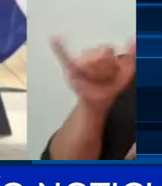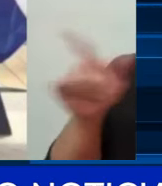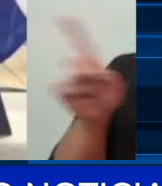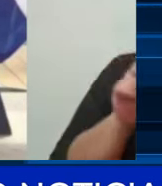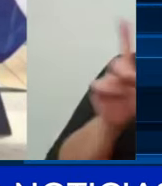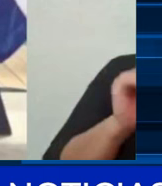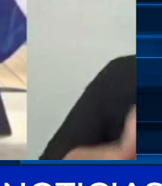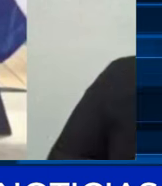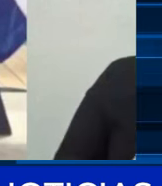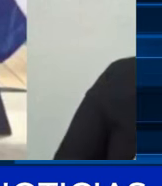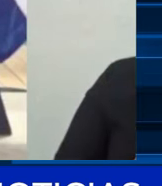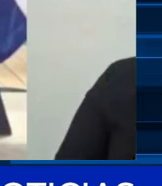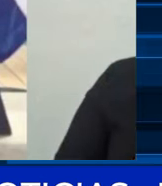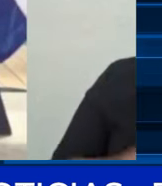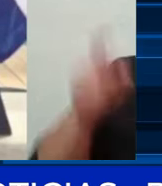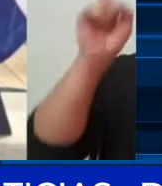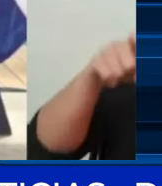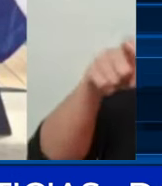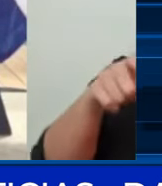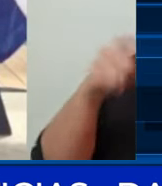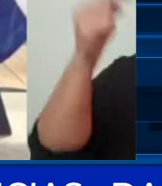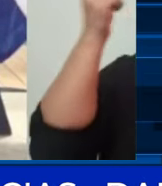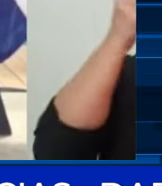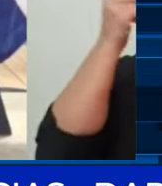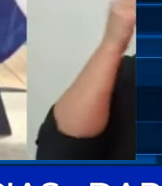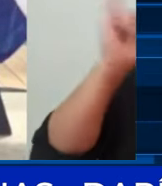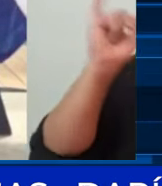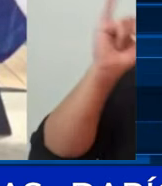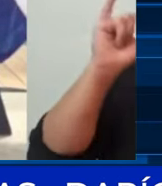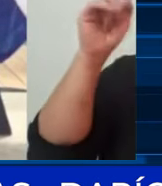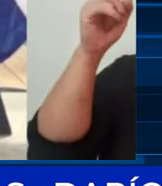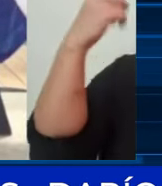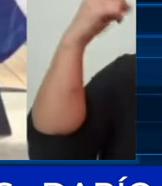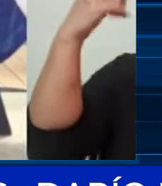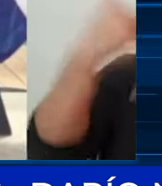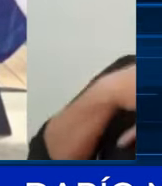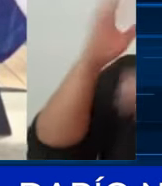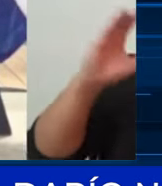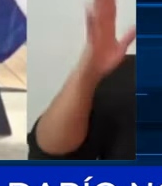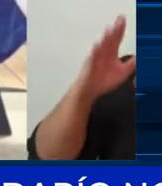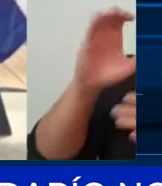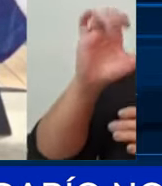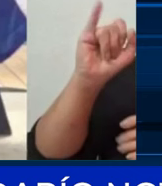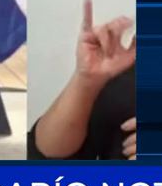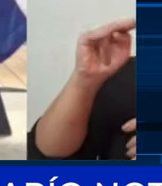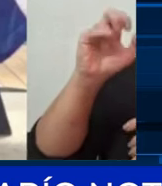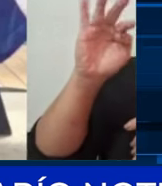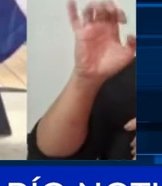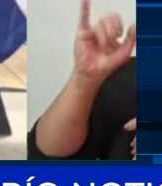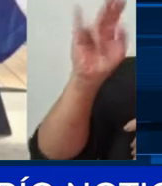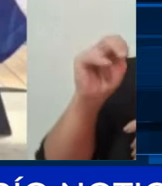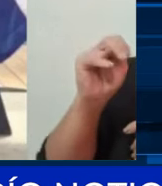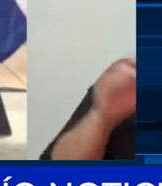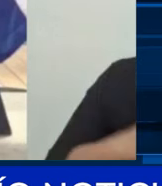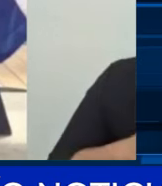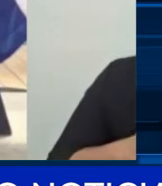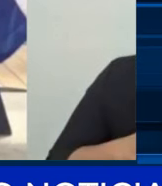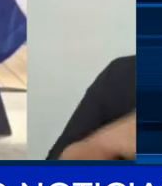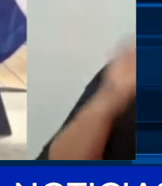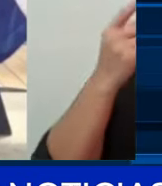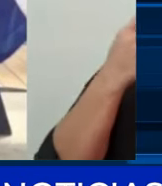como decía Einstein, pueblo de Costa Rica. Hay gente que dice, el gobierno falló. Imagínense que